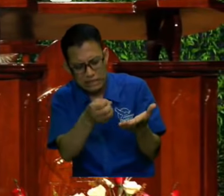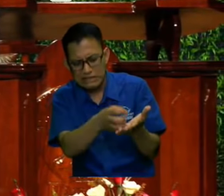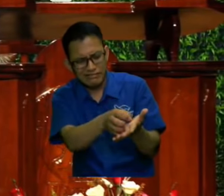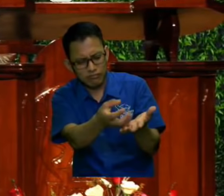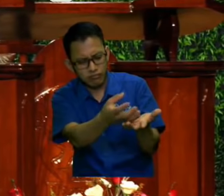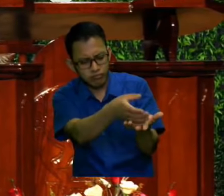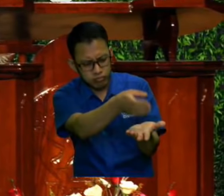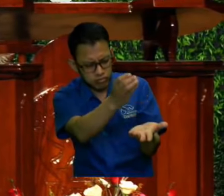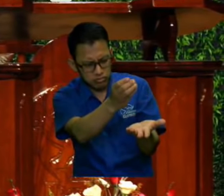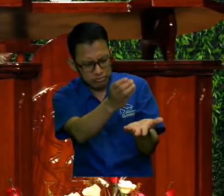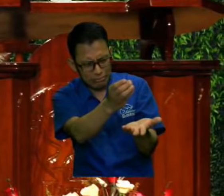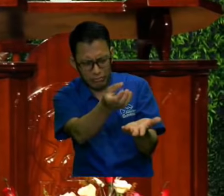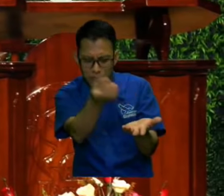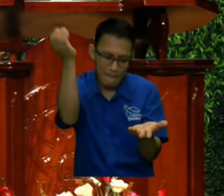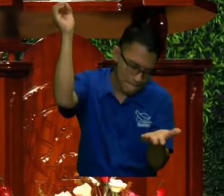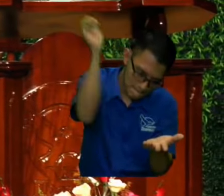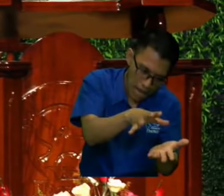¡Pau!